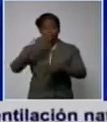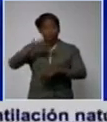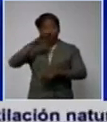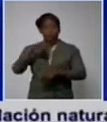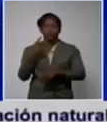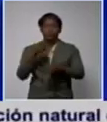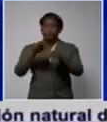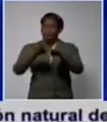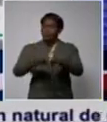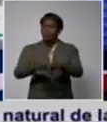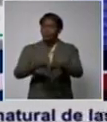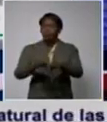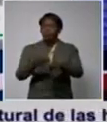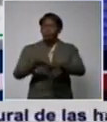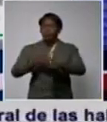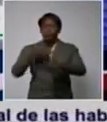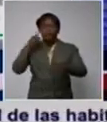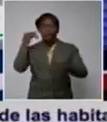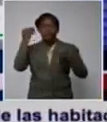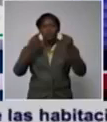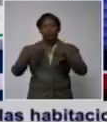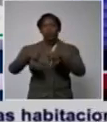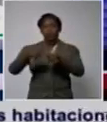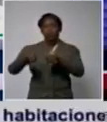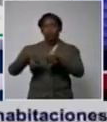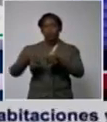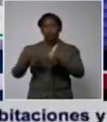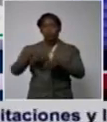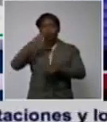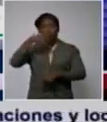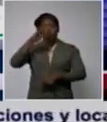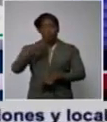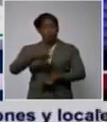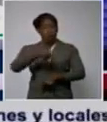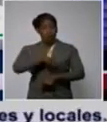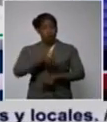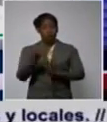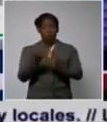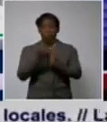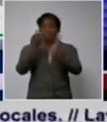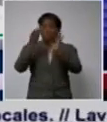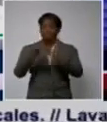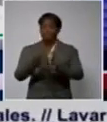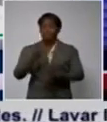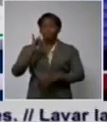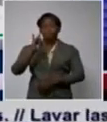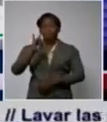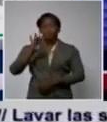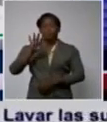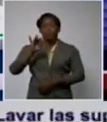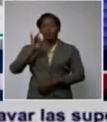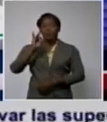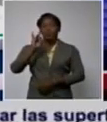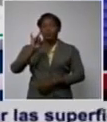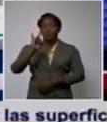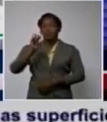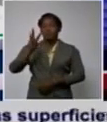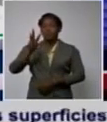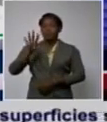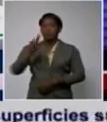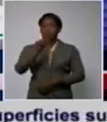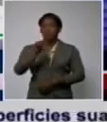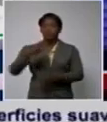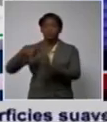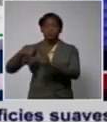análisis de la situación internacional. Cuba al cierre de ayer confirma 735 pacientes diagnosticados con